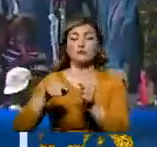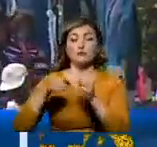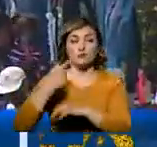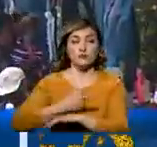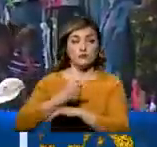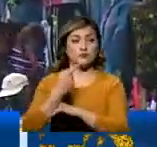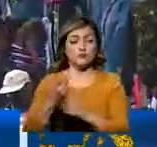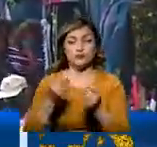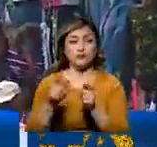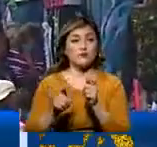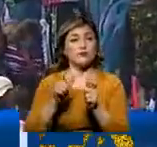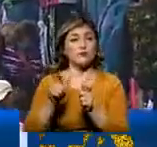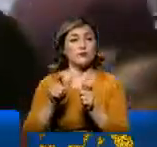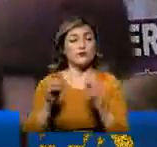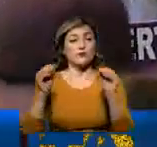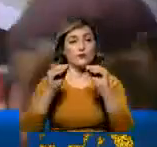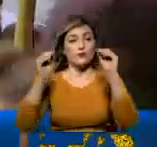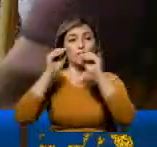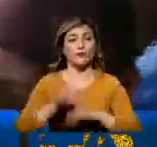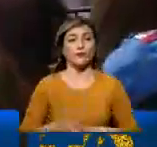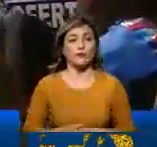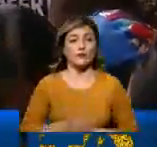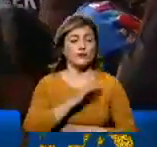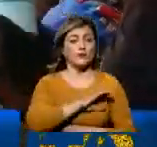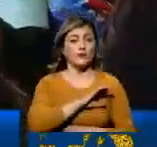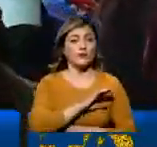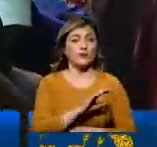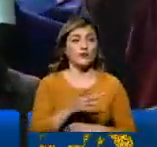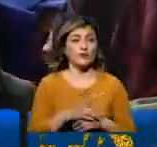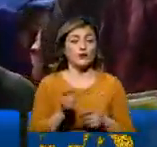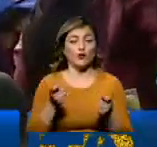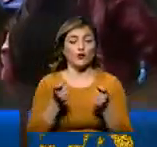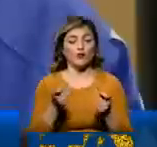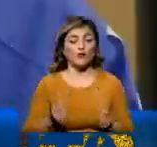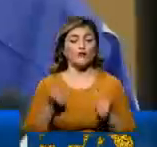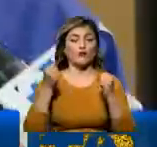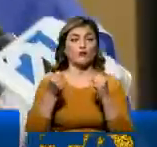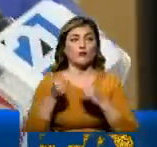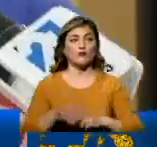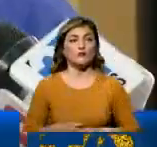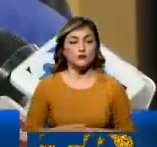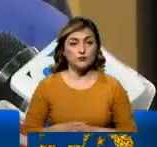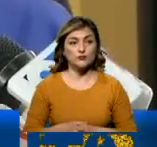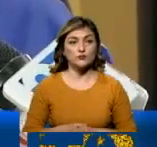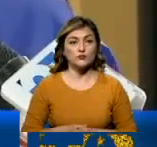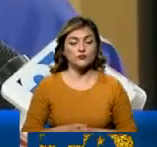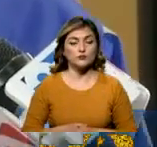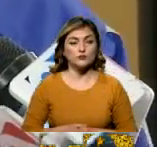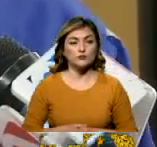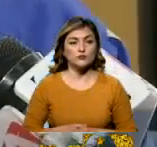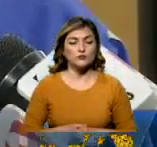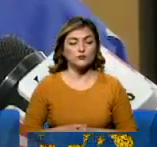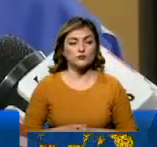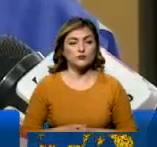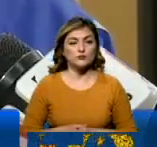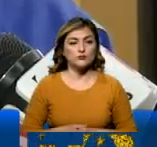las concentraciones de personas aumenta, el municipio redoblará los controles. Incidentes que se replican